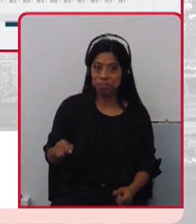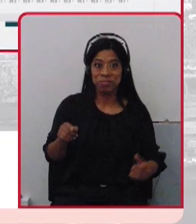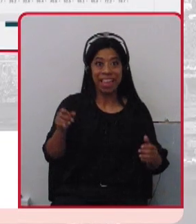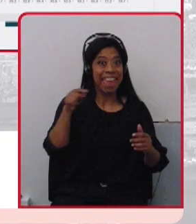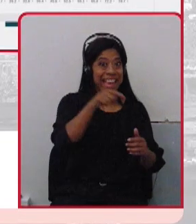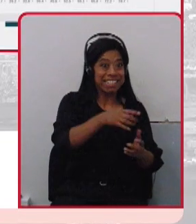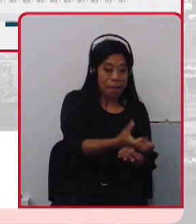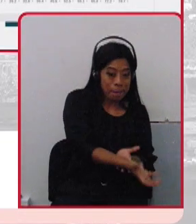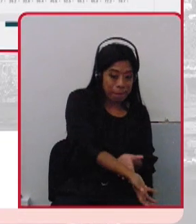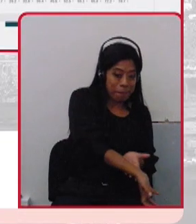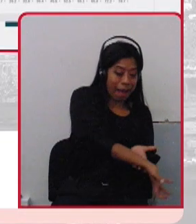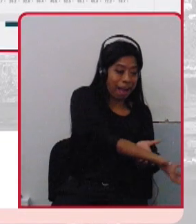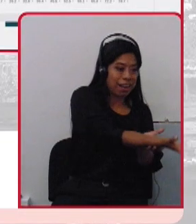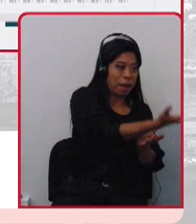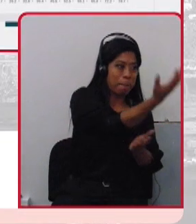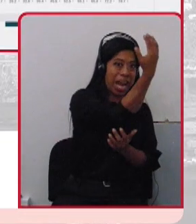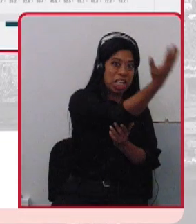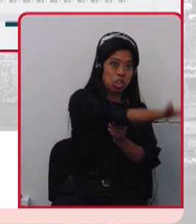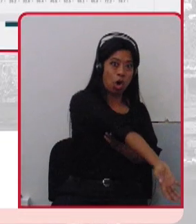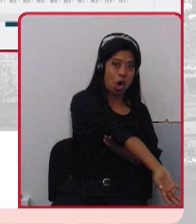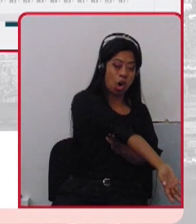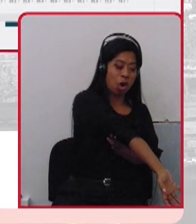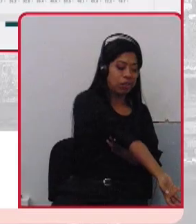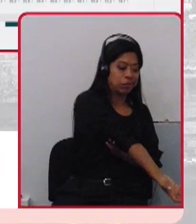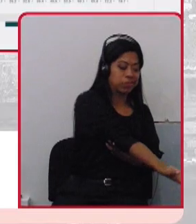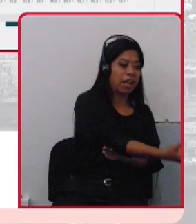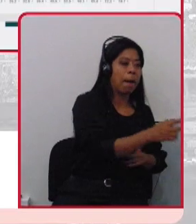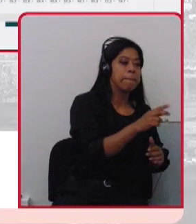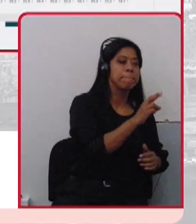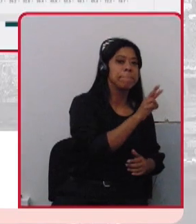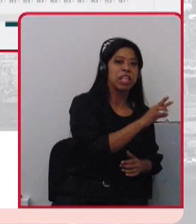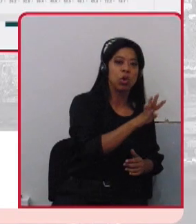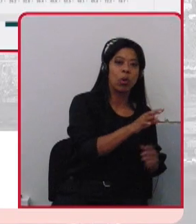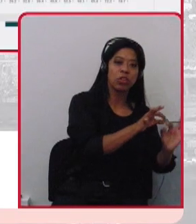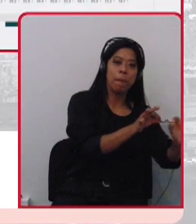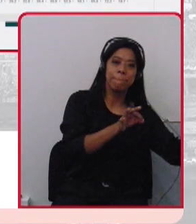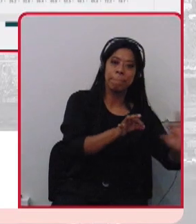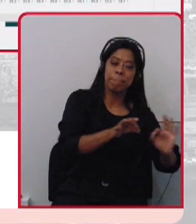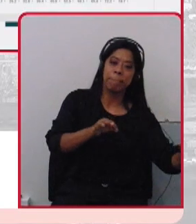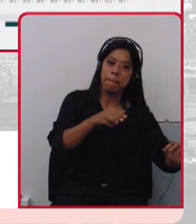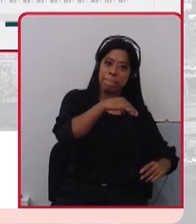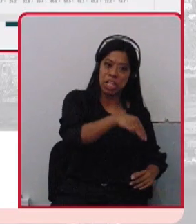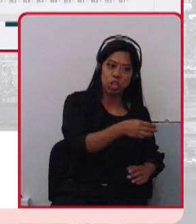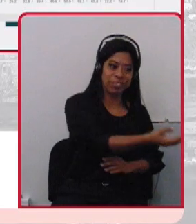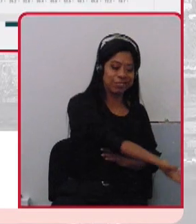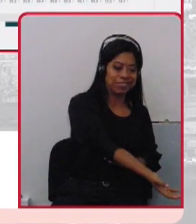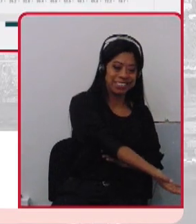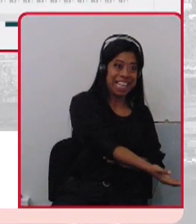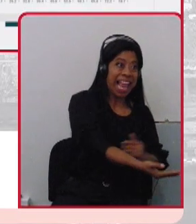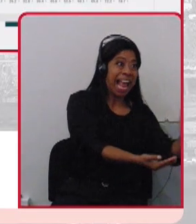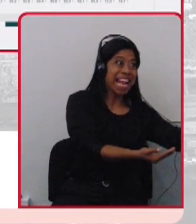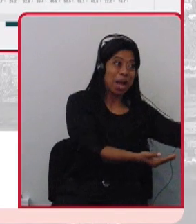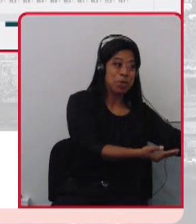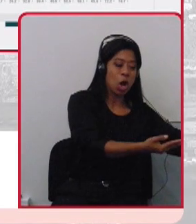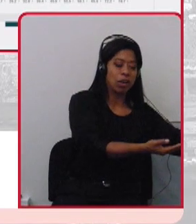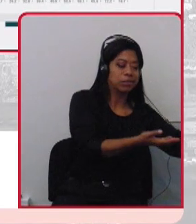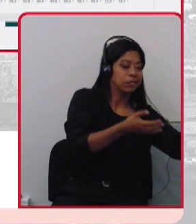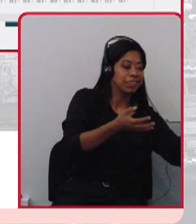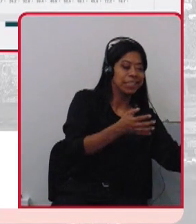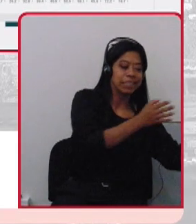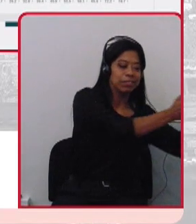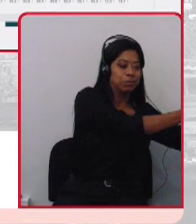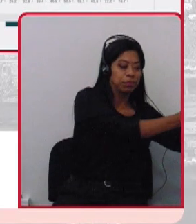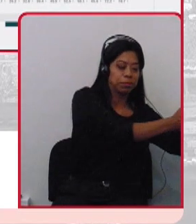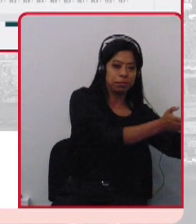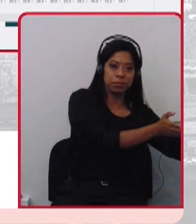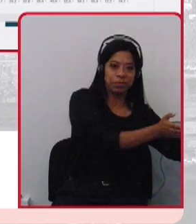pala estira su brazo, tiene 24 metros de longitud. Yo necesito que el camión ingrese justo donde está la pala,